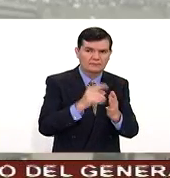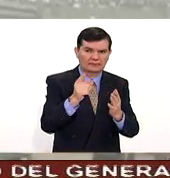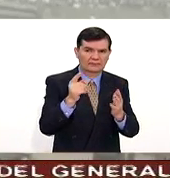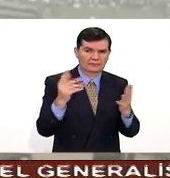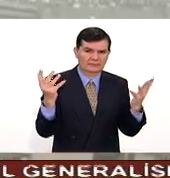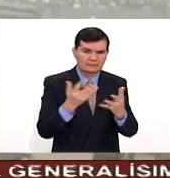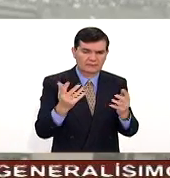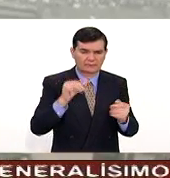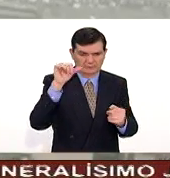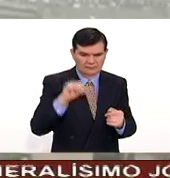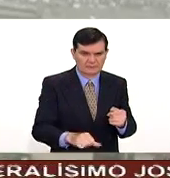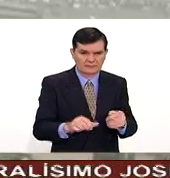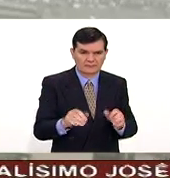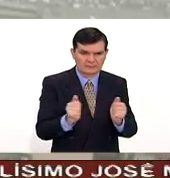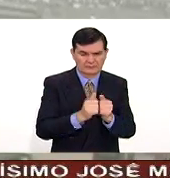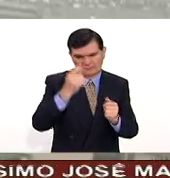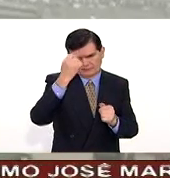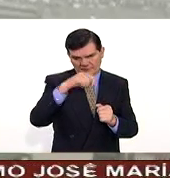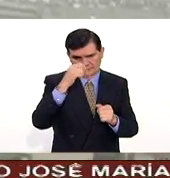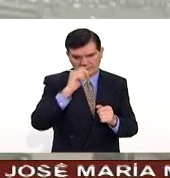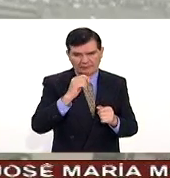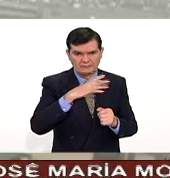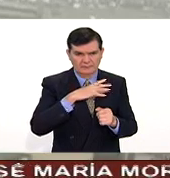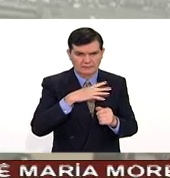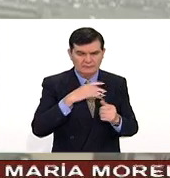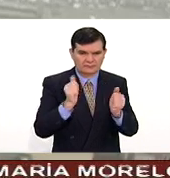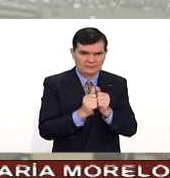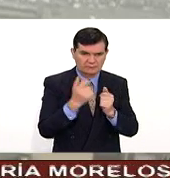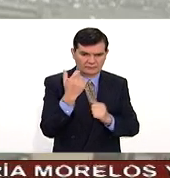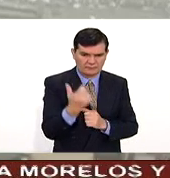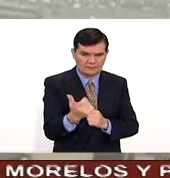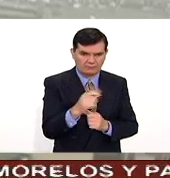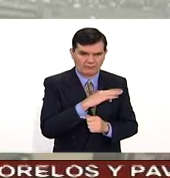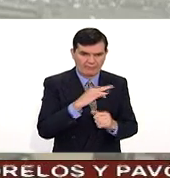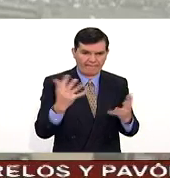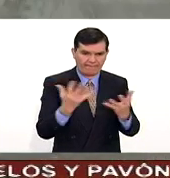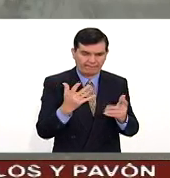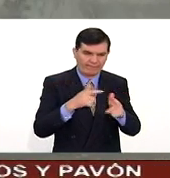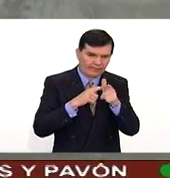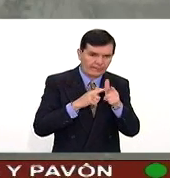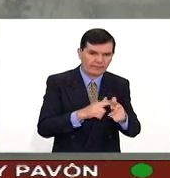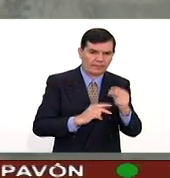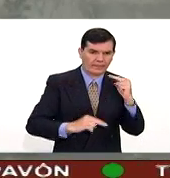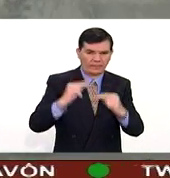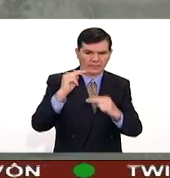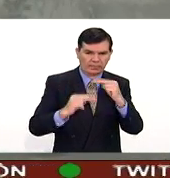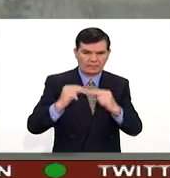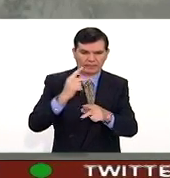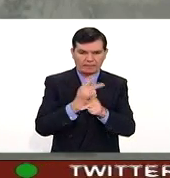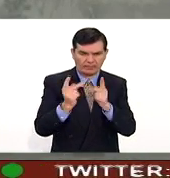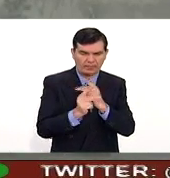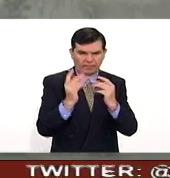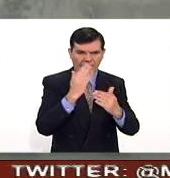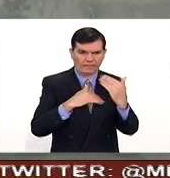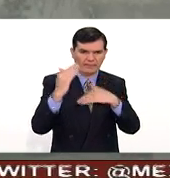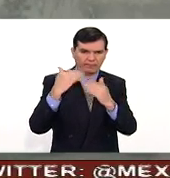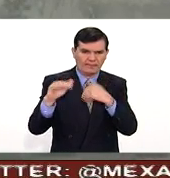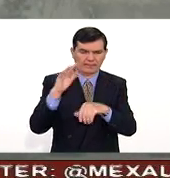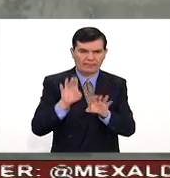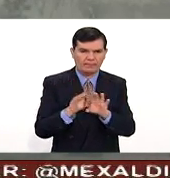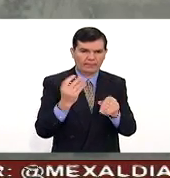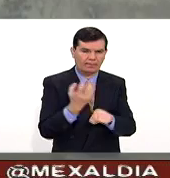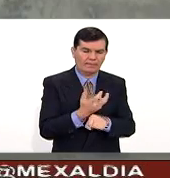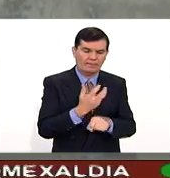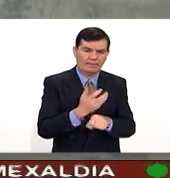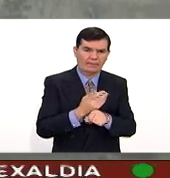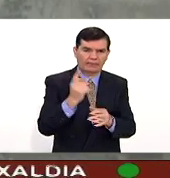señalar que hoy, con la tecnología que existe y con dinero, se puede mantener un nivel de alta productividad, como ya lo está haciendo Estados Unidos,